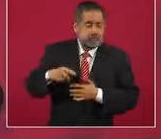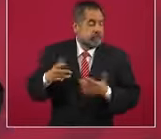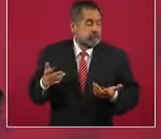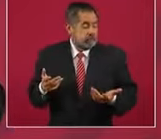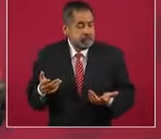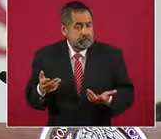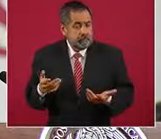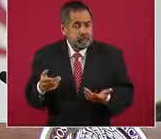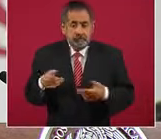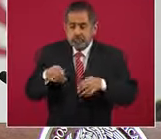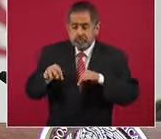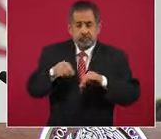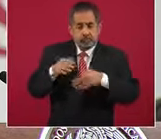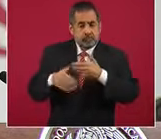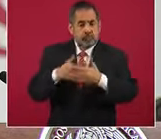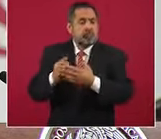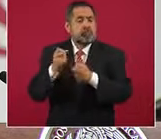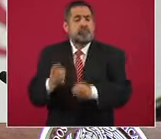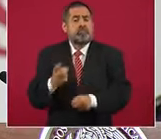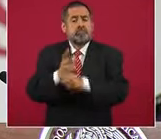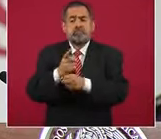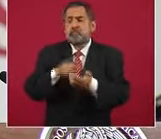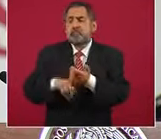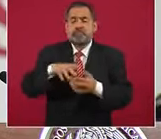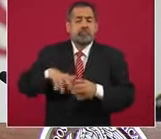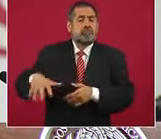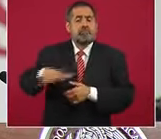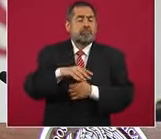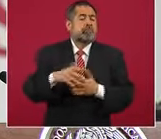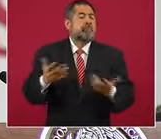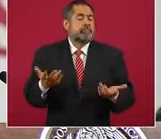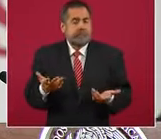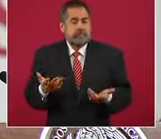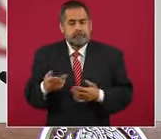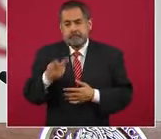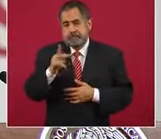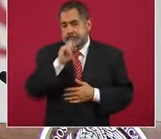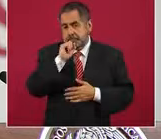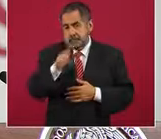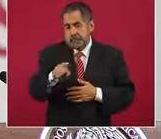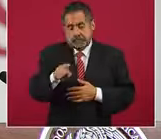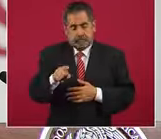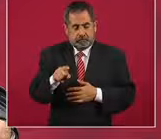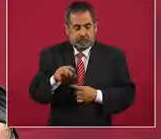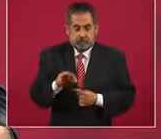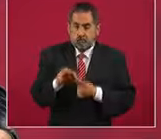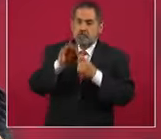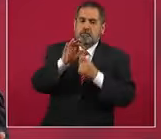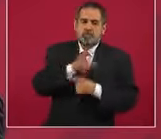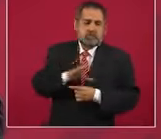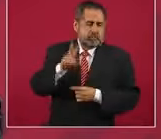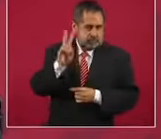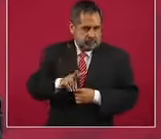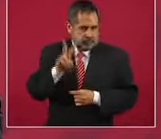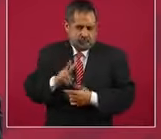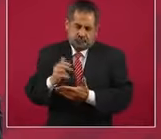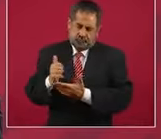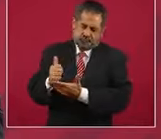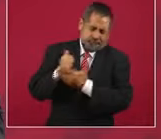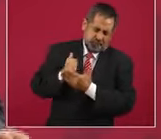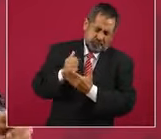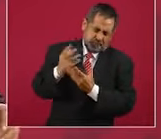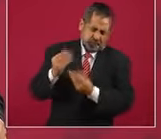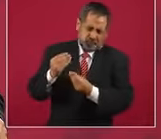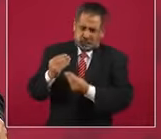en tareas de seguridad pública. Pero sí es de destacar el gran apoyo